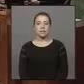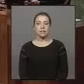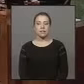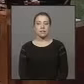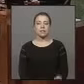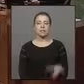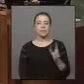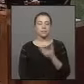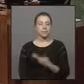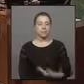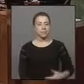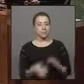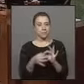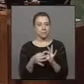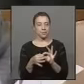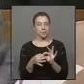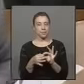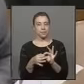Señor Presidente, muchas gracias.